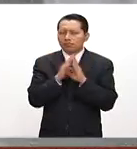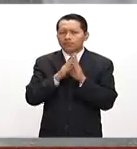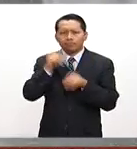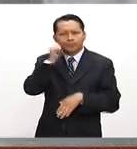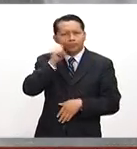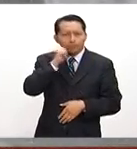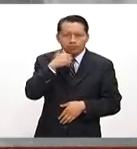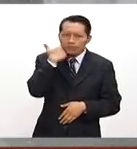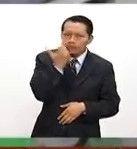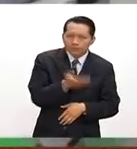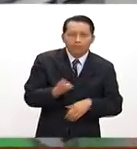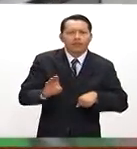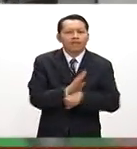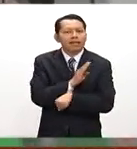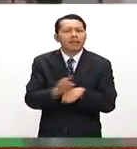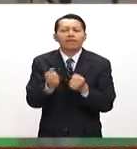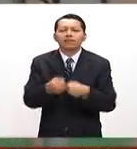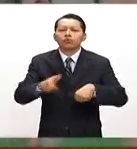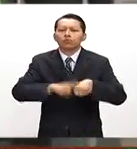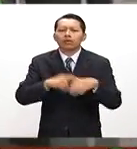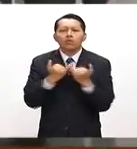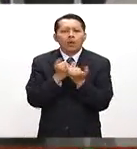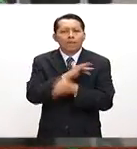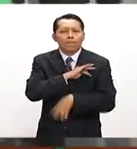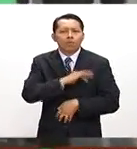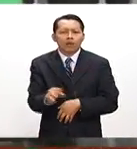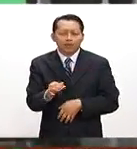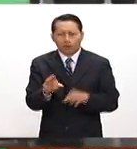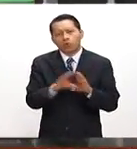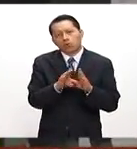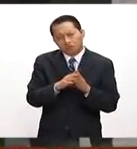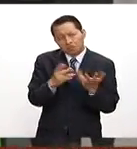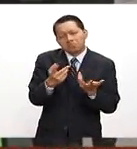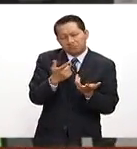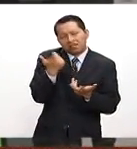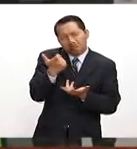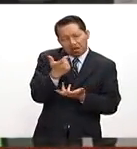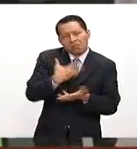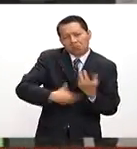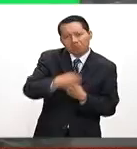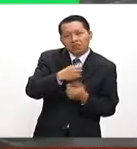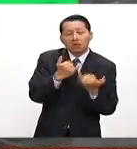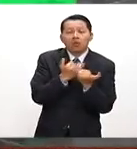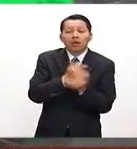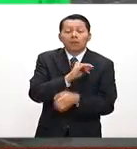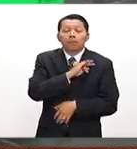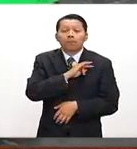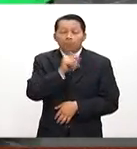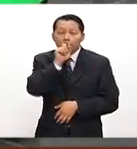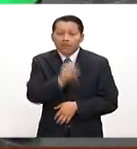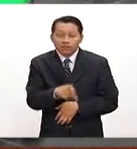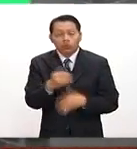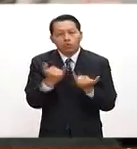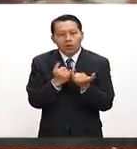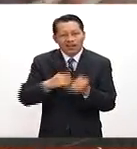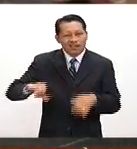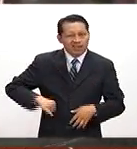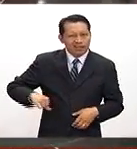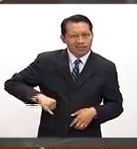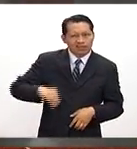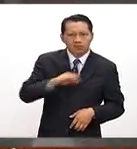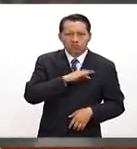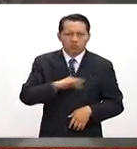siempre un beneficio social, además de la generación de utilidades. Y esa es la razón por la que nos pareció interesante hacer esta